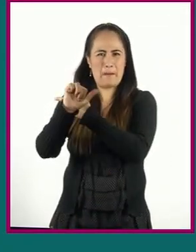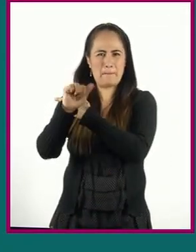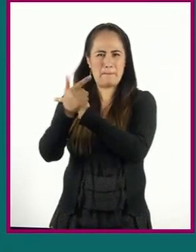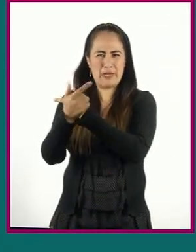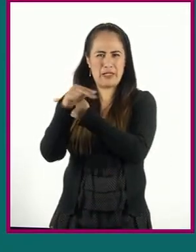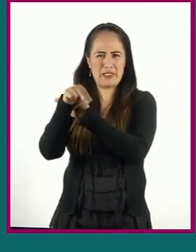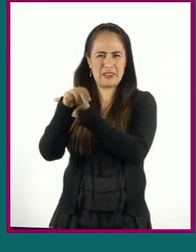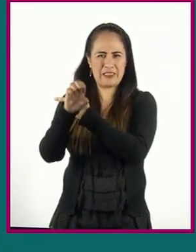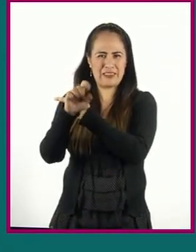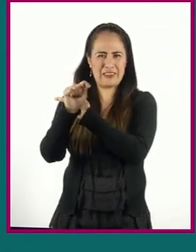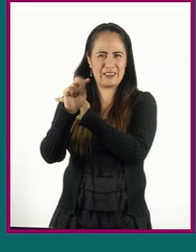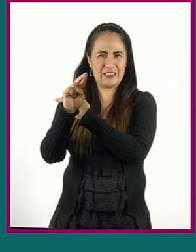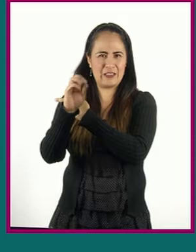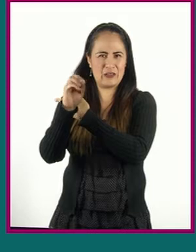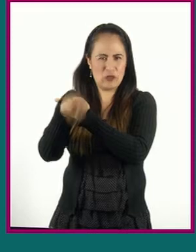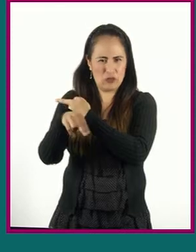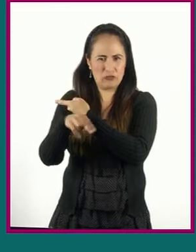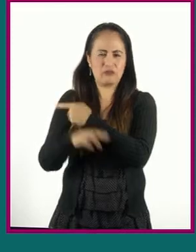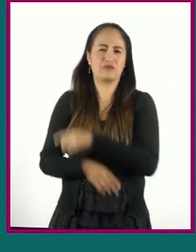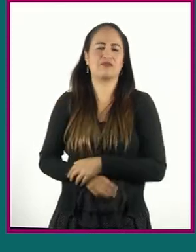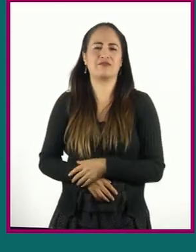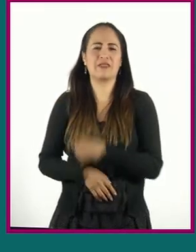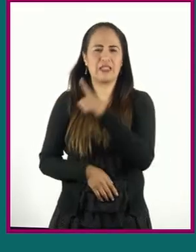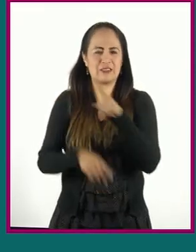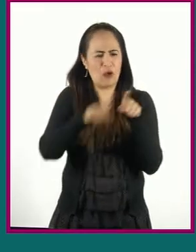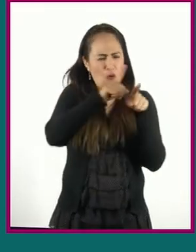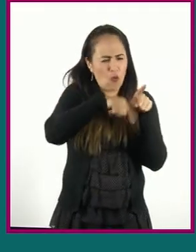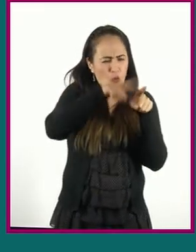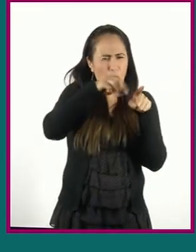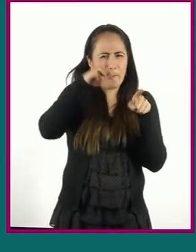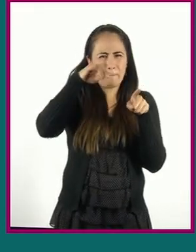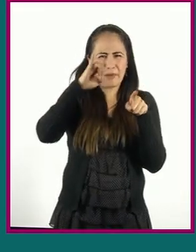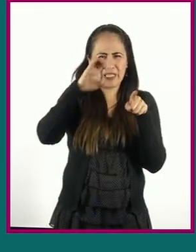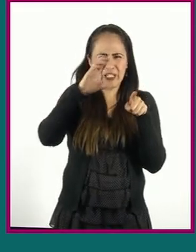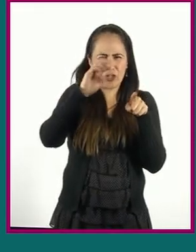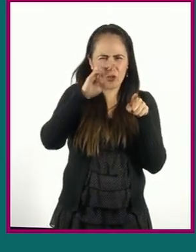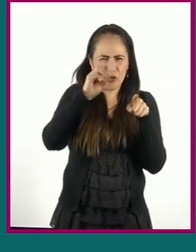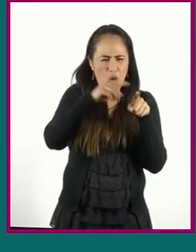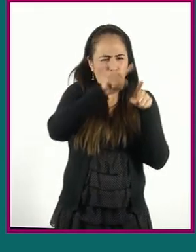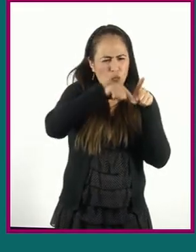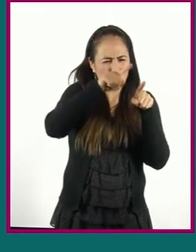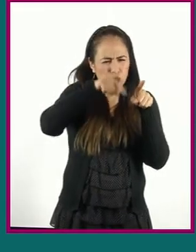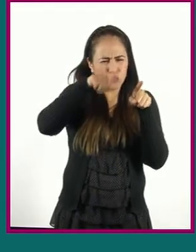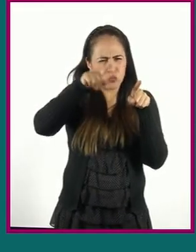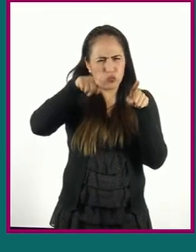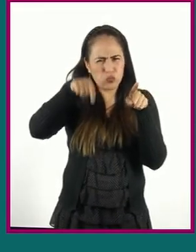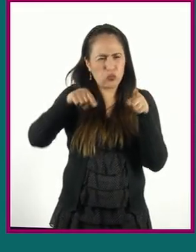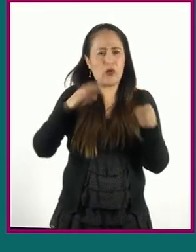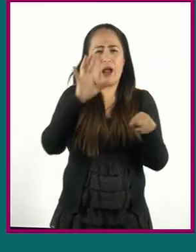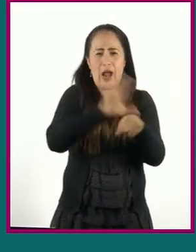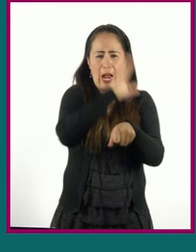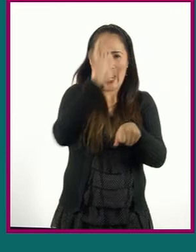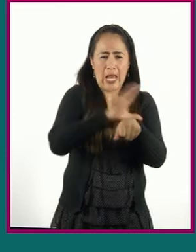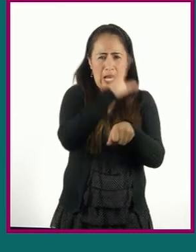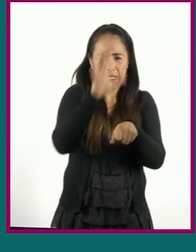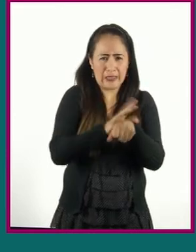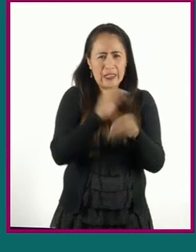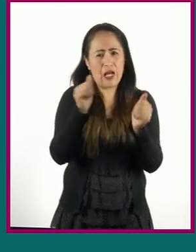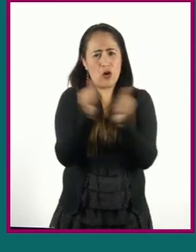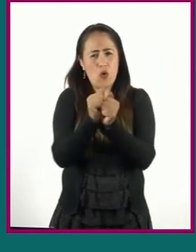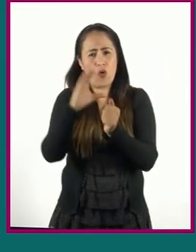genera un haz de microondas gracias a la interacción de corrientes eléctricas y campos